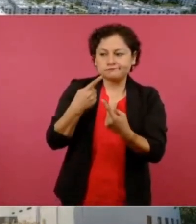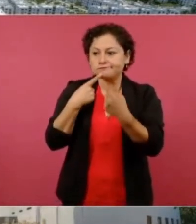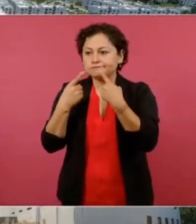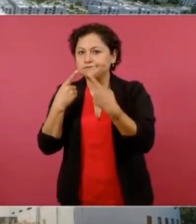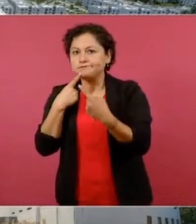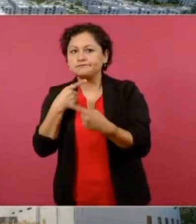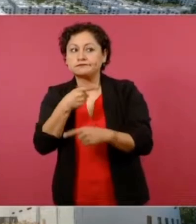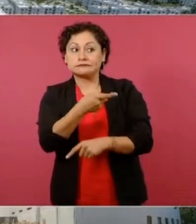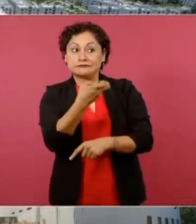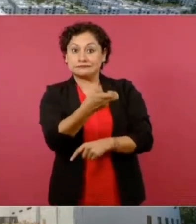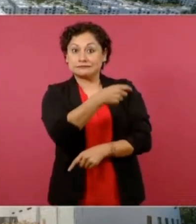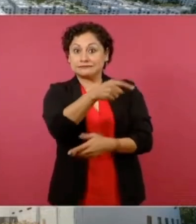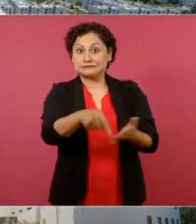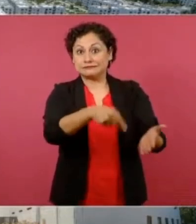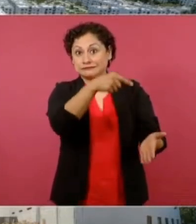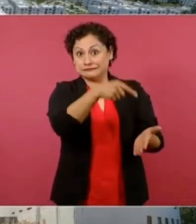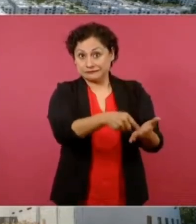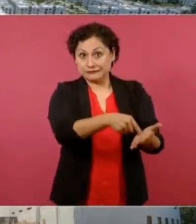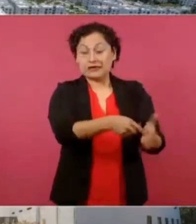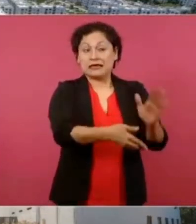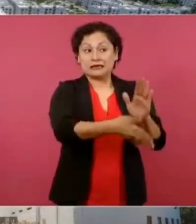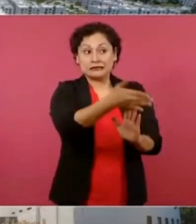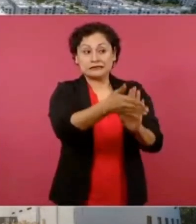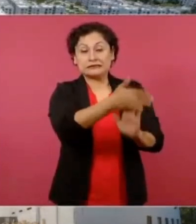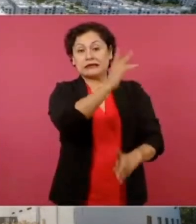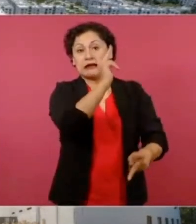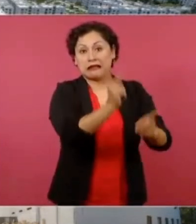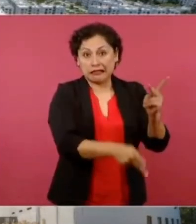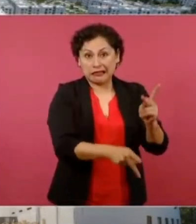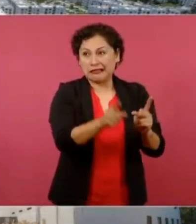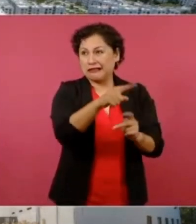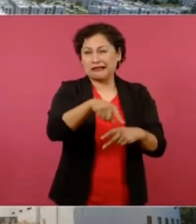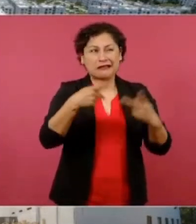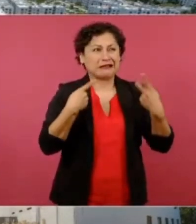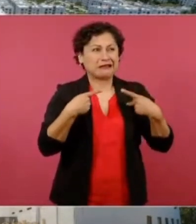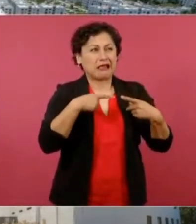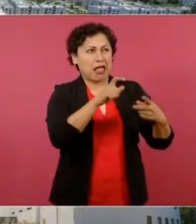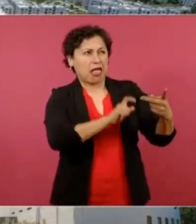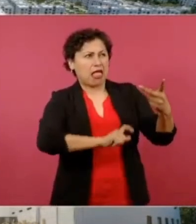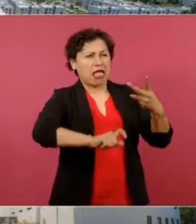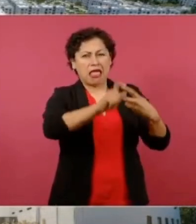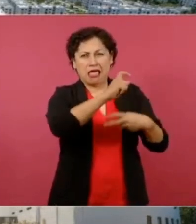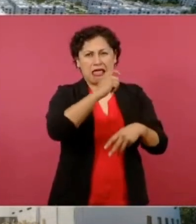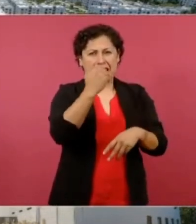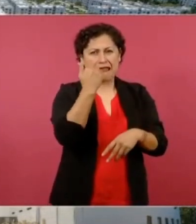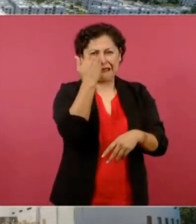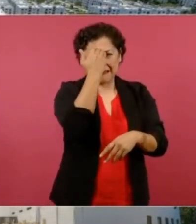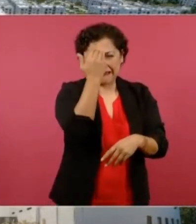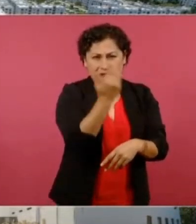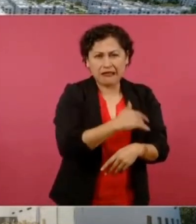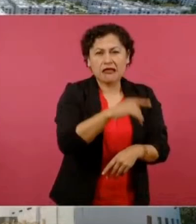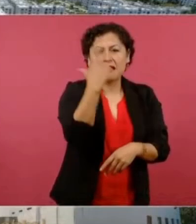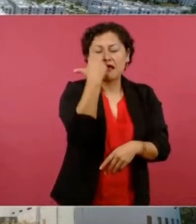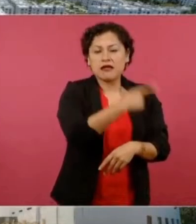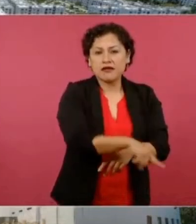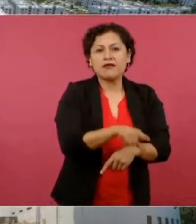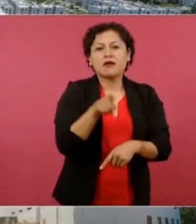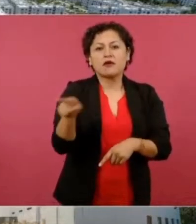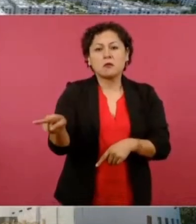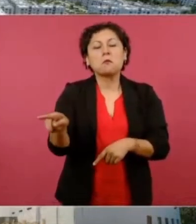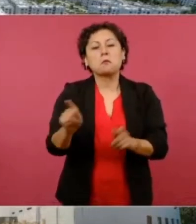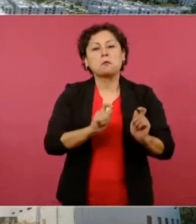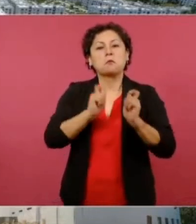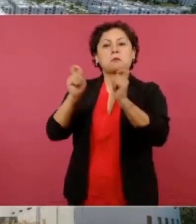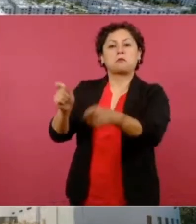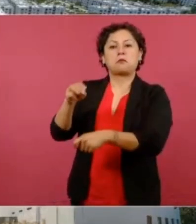inacabada, vandalizada, además ya con muchas afectaciones, para que sea operado por el Seguro Social. Estamos